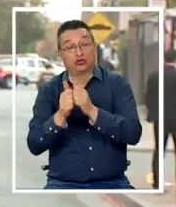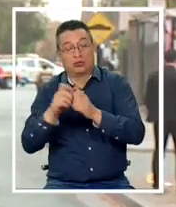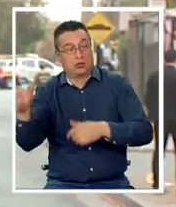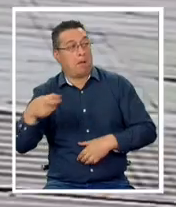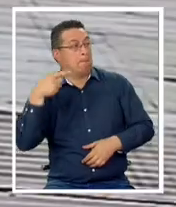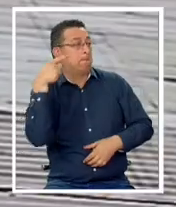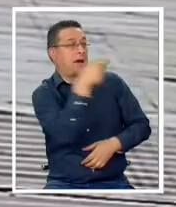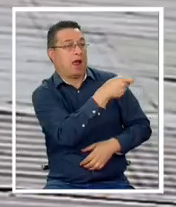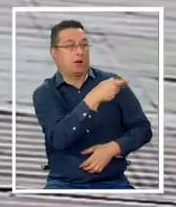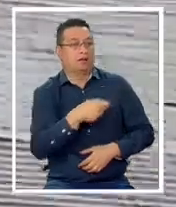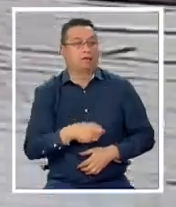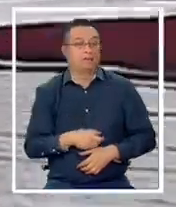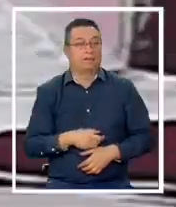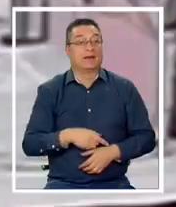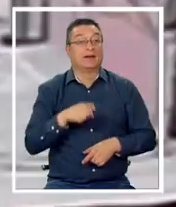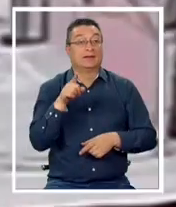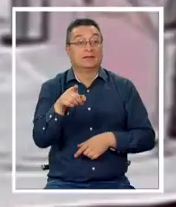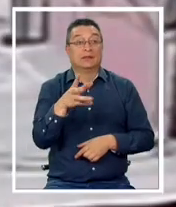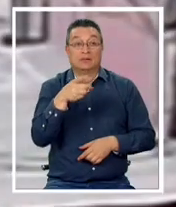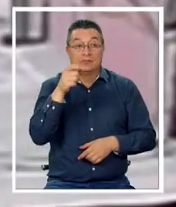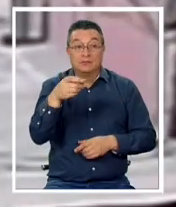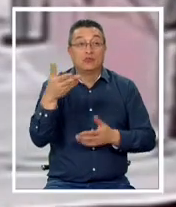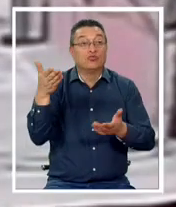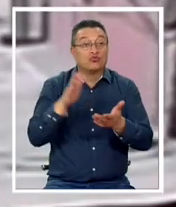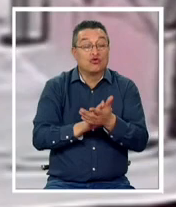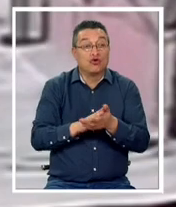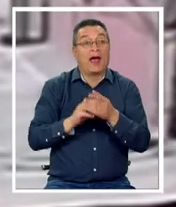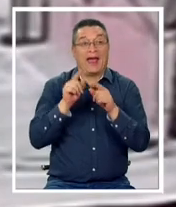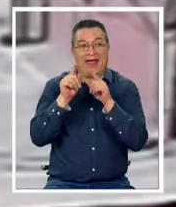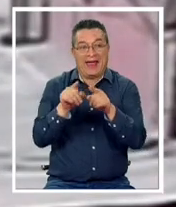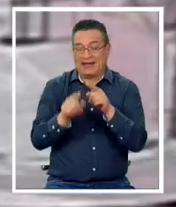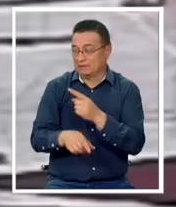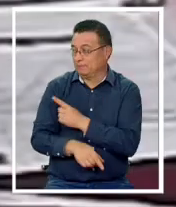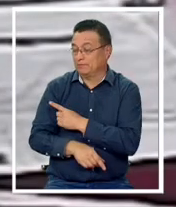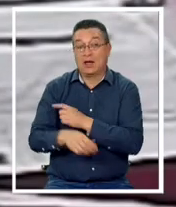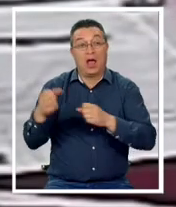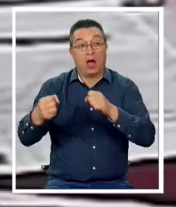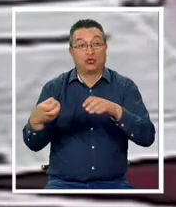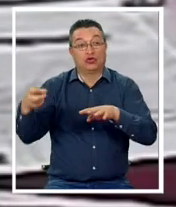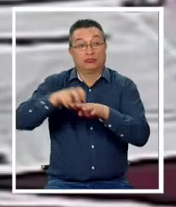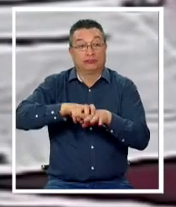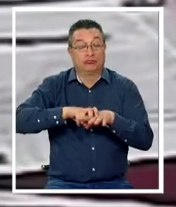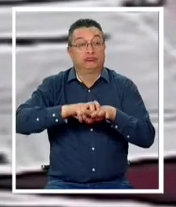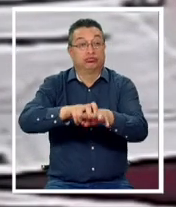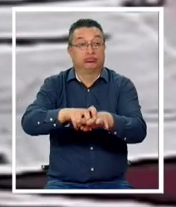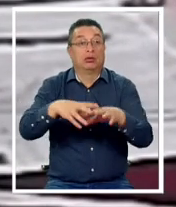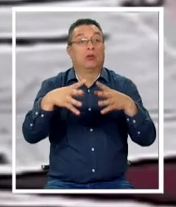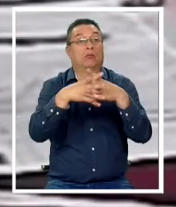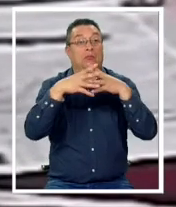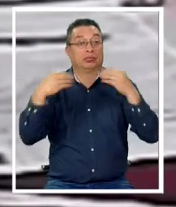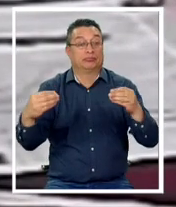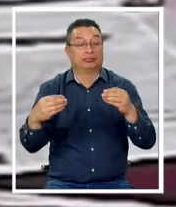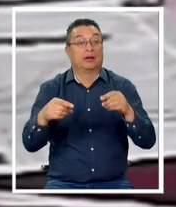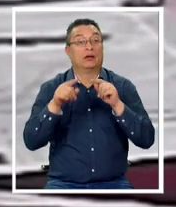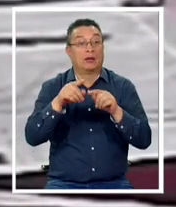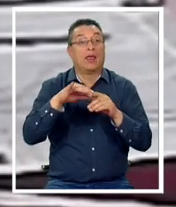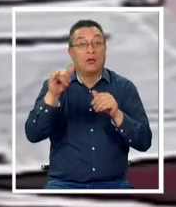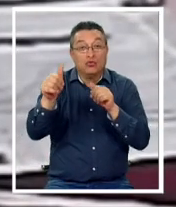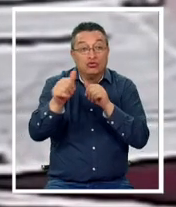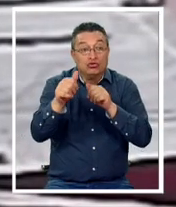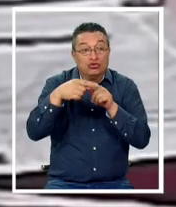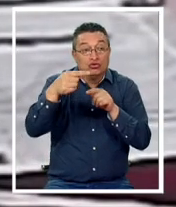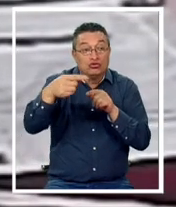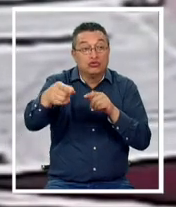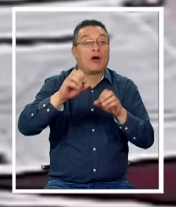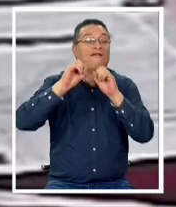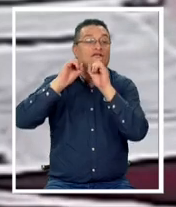efectúa el disparo. Los involucrados en la muerte de Bastián son ellos. Tomaron su vehículo repartidor y escaparon, pero cuadras cercanas